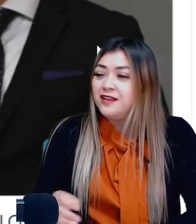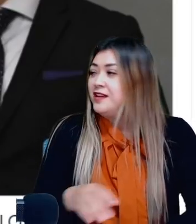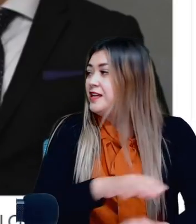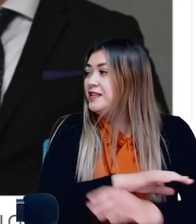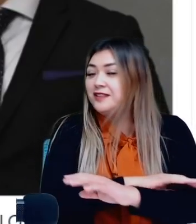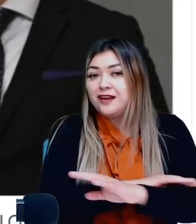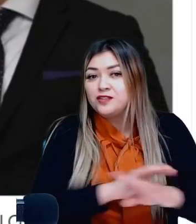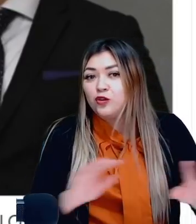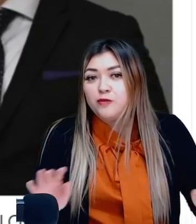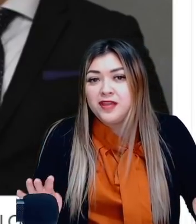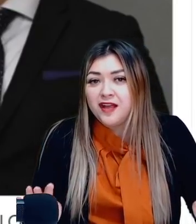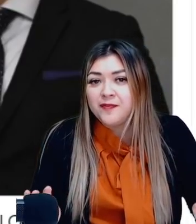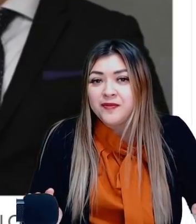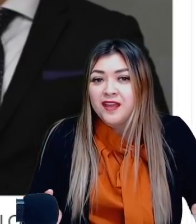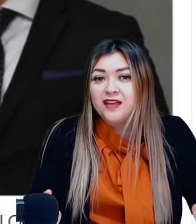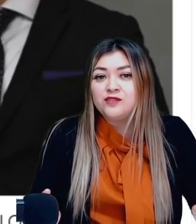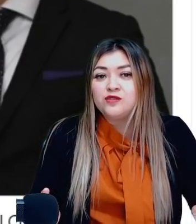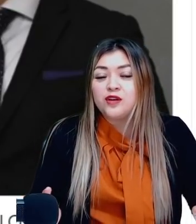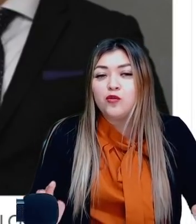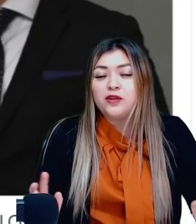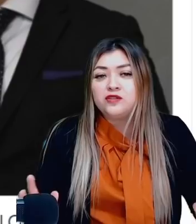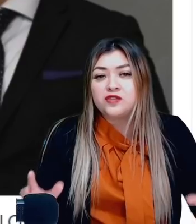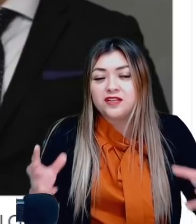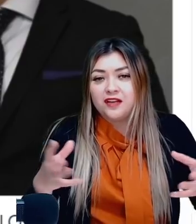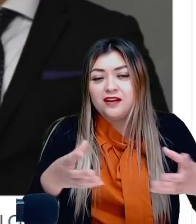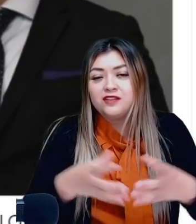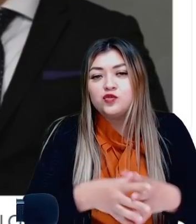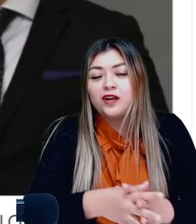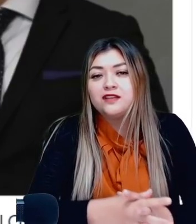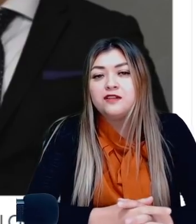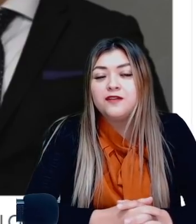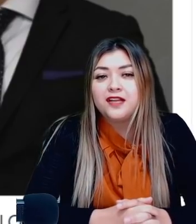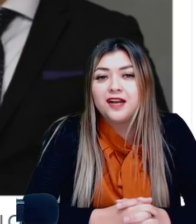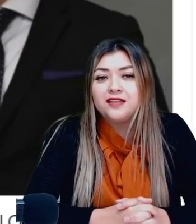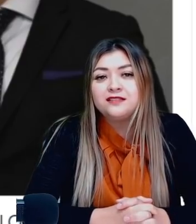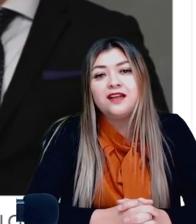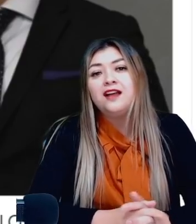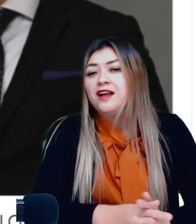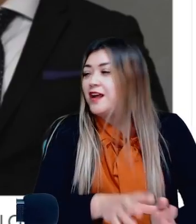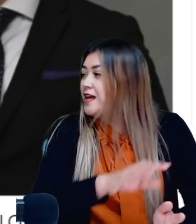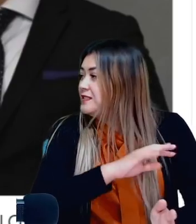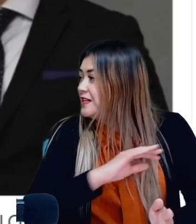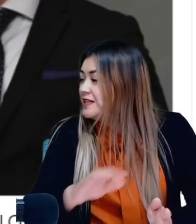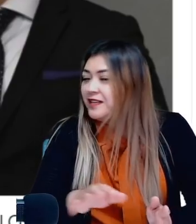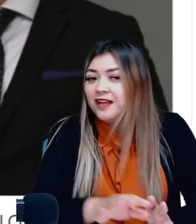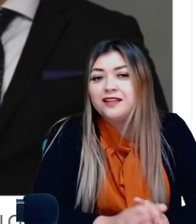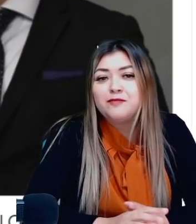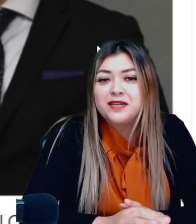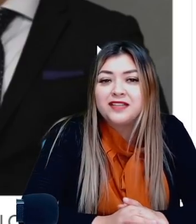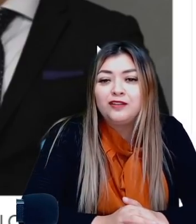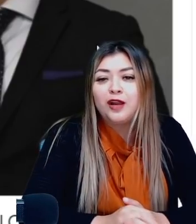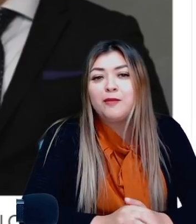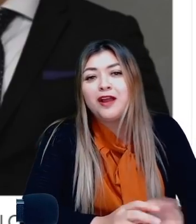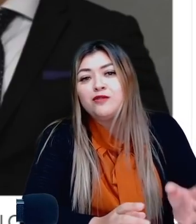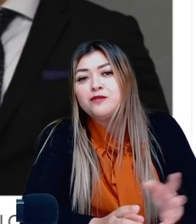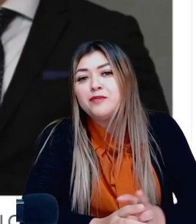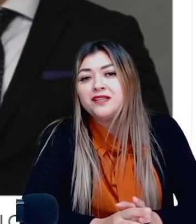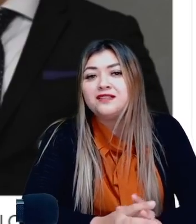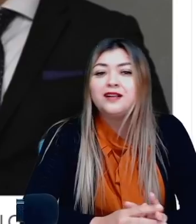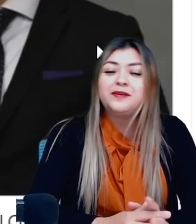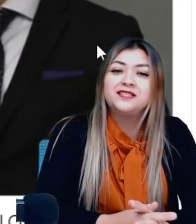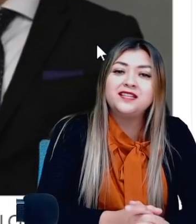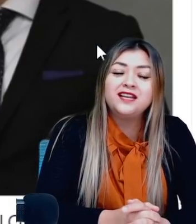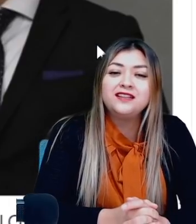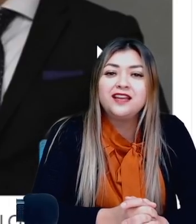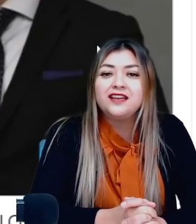enfrente y se les olvida estos argumentos que tienen en su alianza federalista, casi le andan besando la mano y